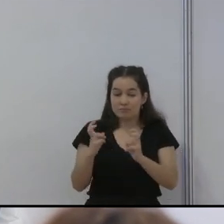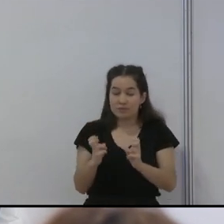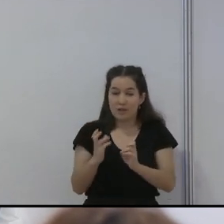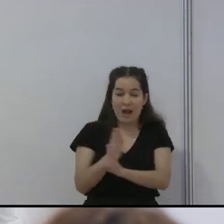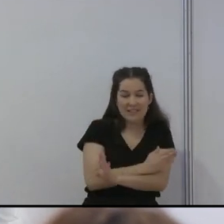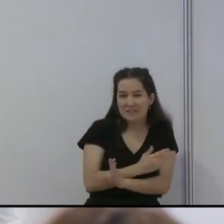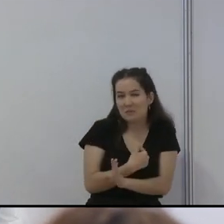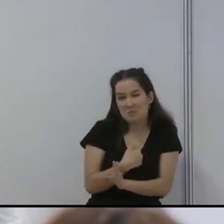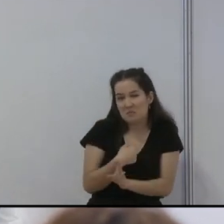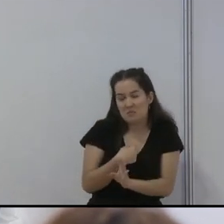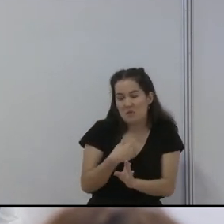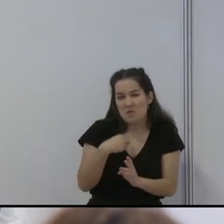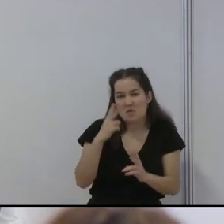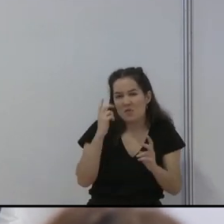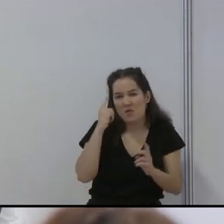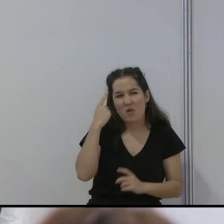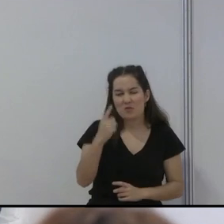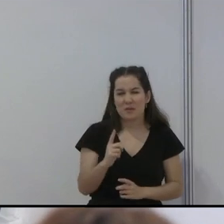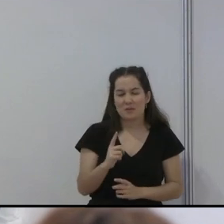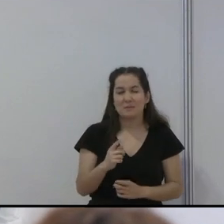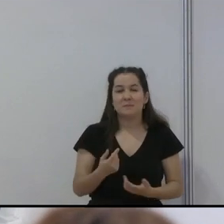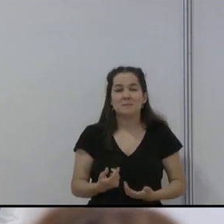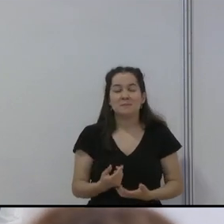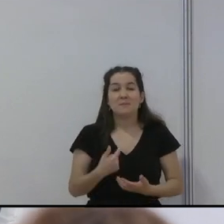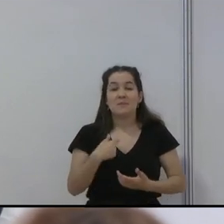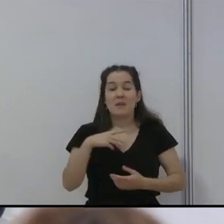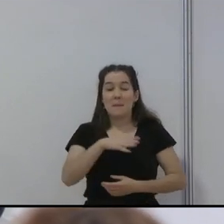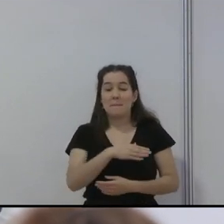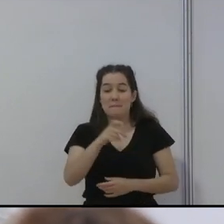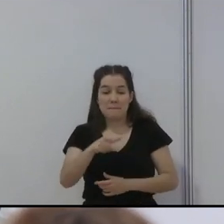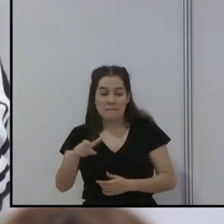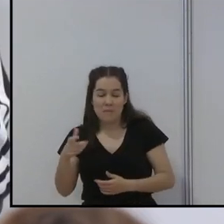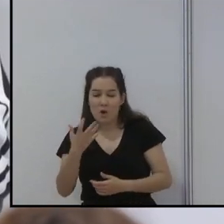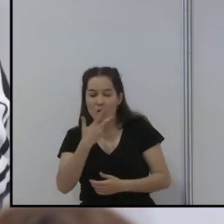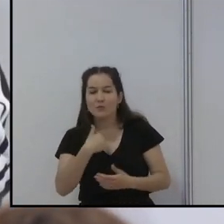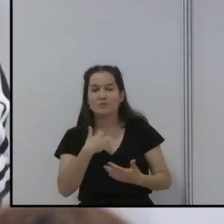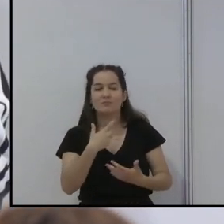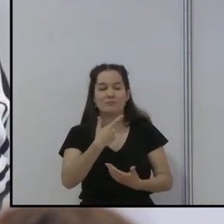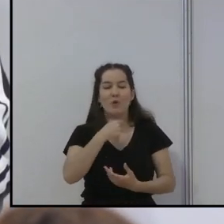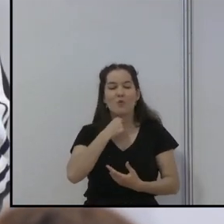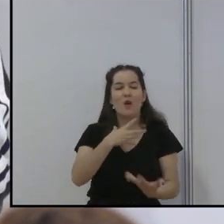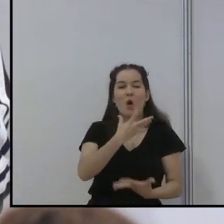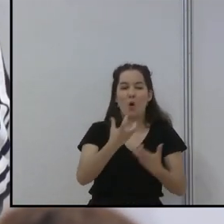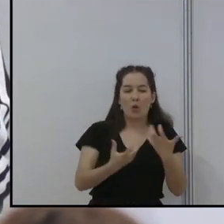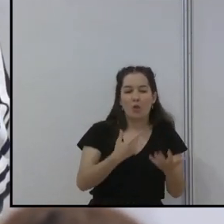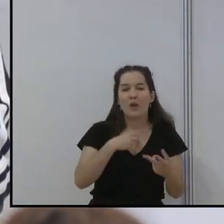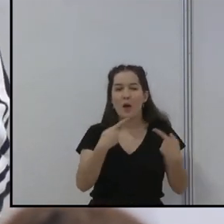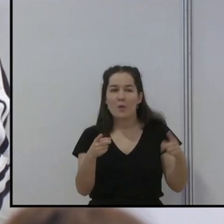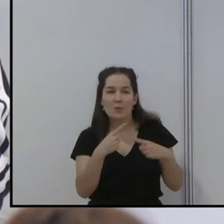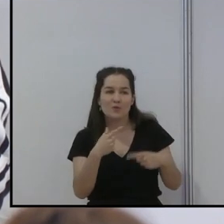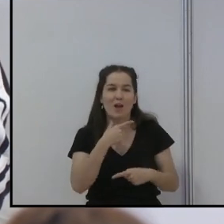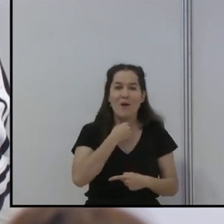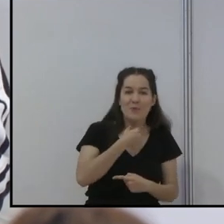que te generaban. Quiero decir, si a ti la gente te reconoce porque tú antes de ingresar te gustaba mucho cocinar, escuchando música y haciendo bromas, y